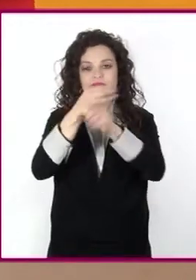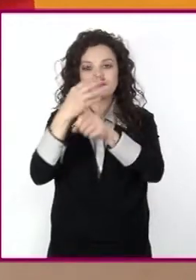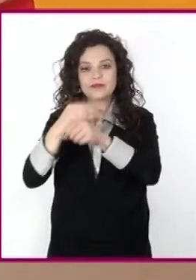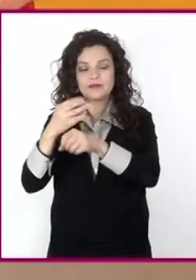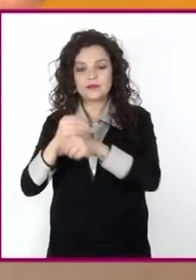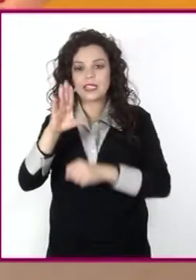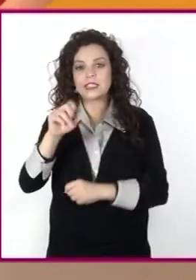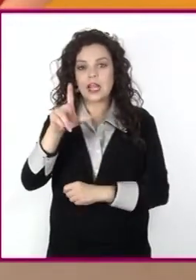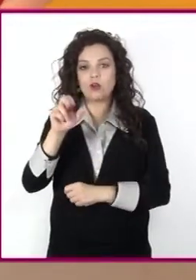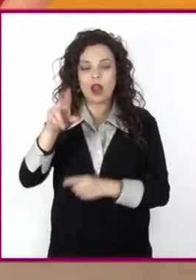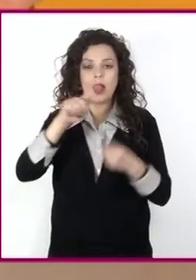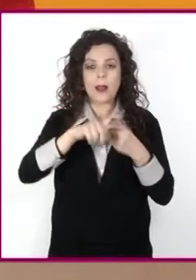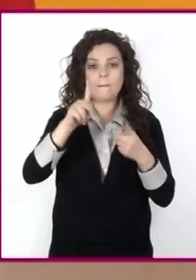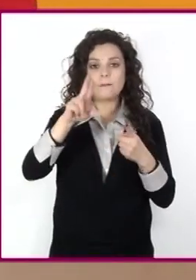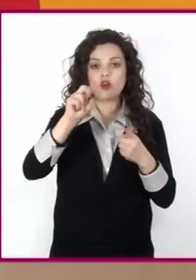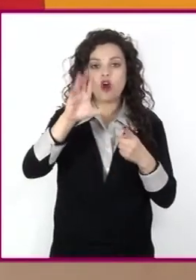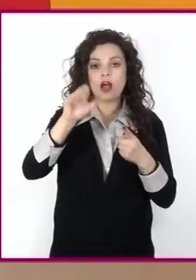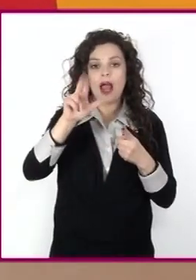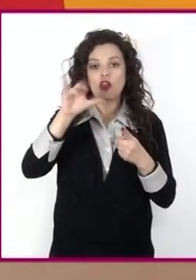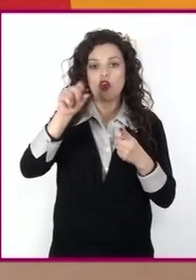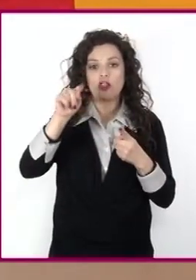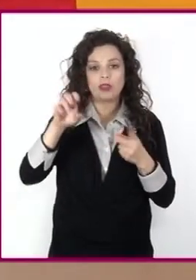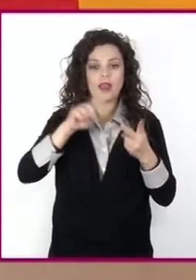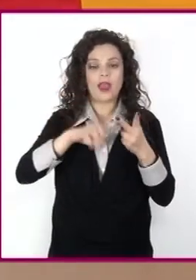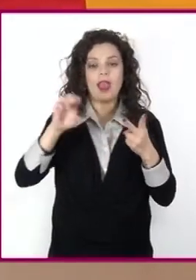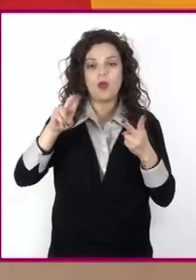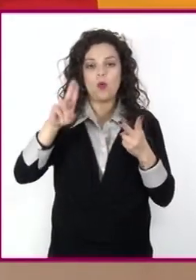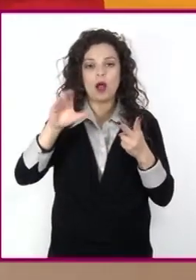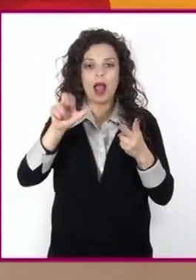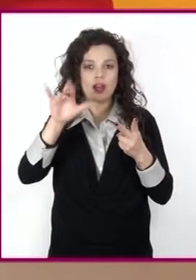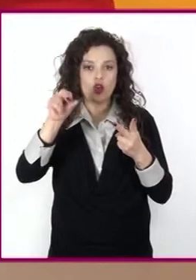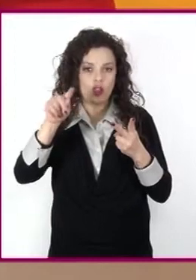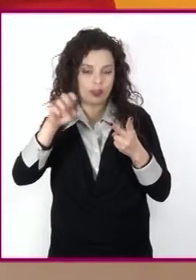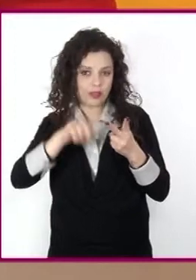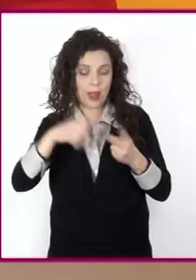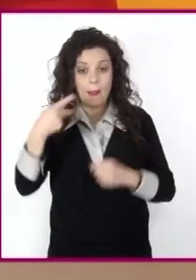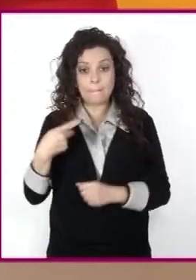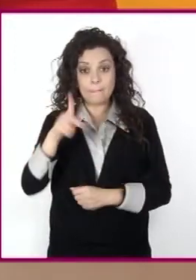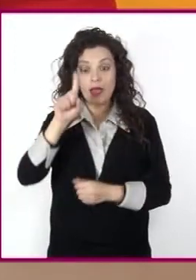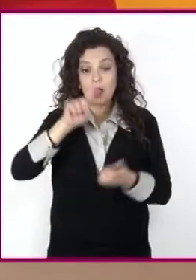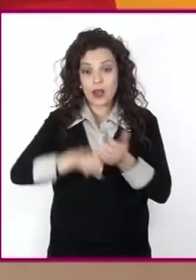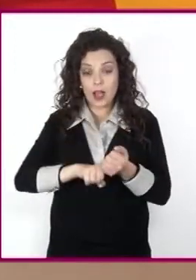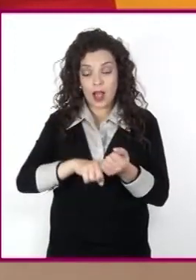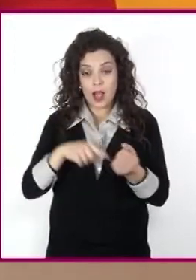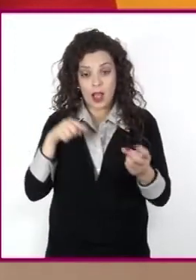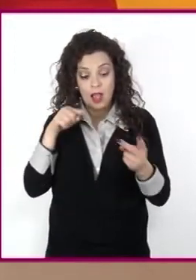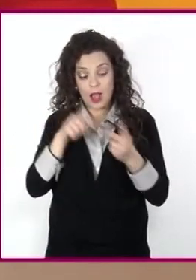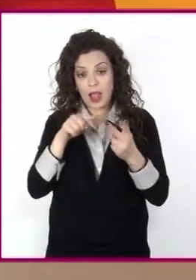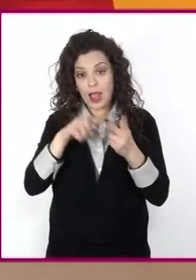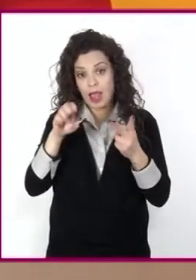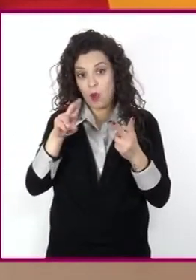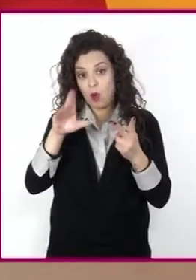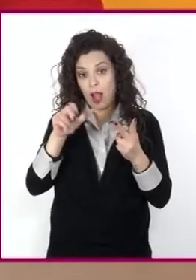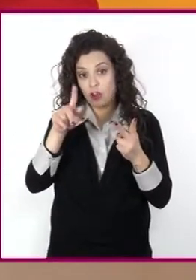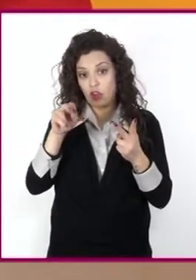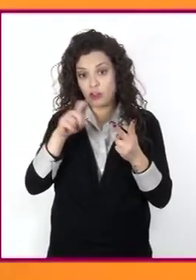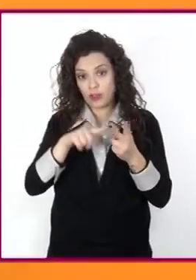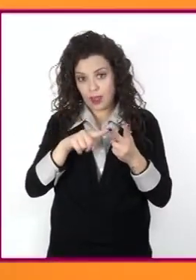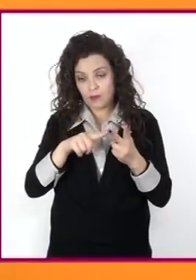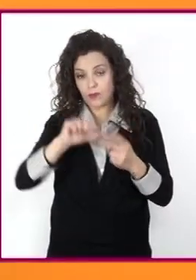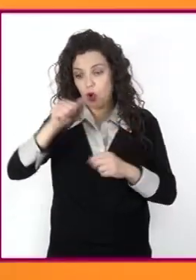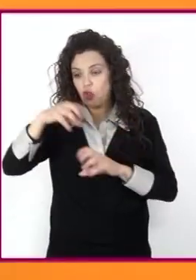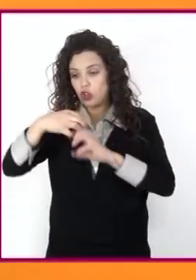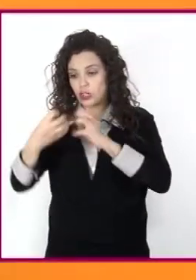eucarionte. En cambio, los organismos con células eucariontes, como los seres humanos junto con